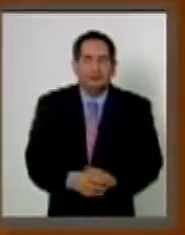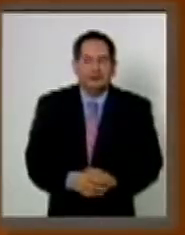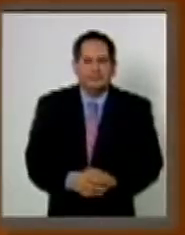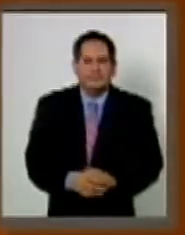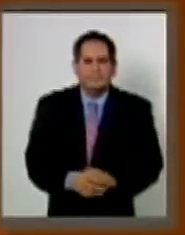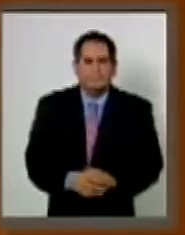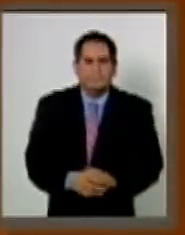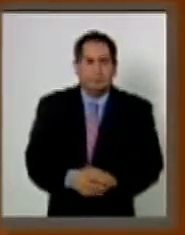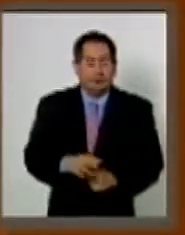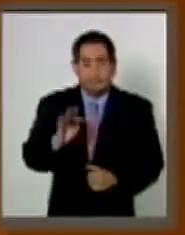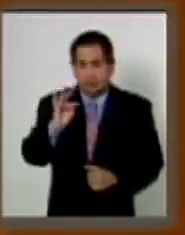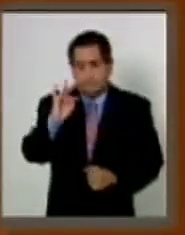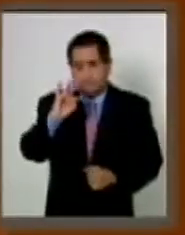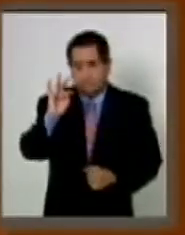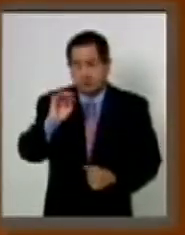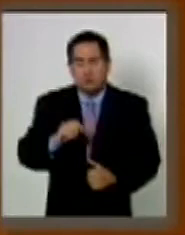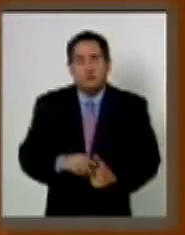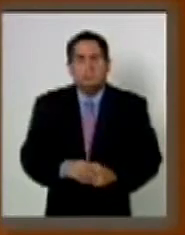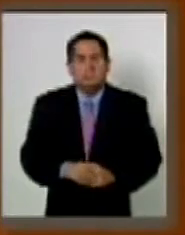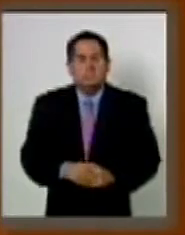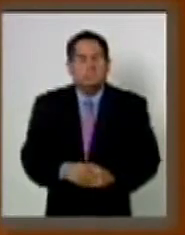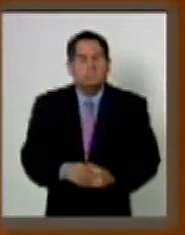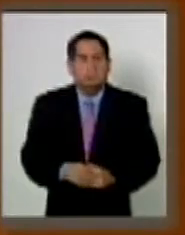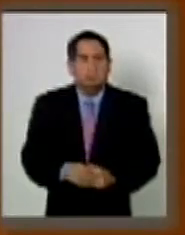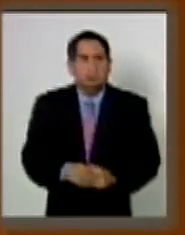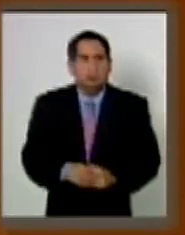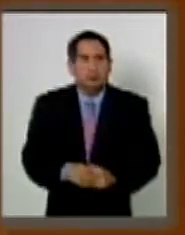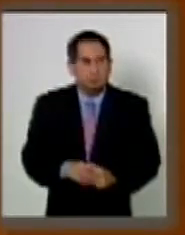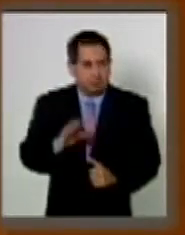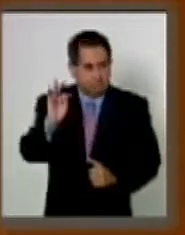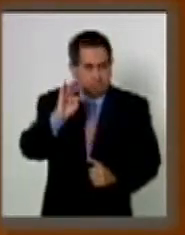Si nos damos una vuelta,